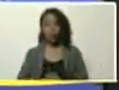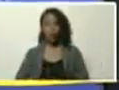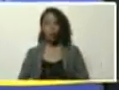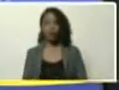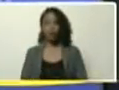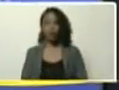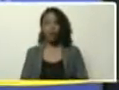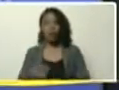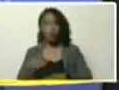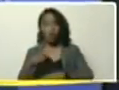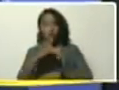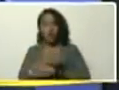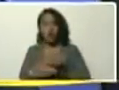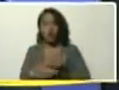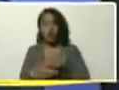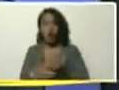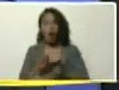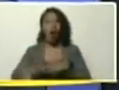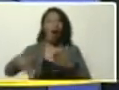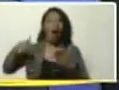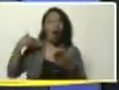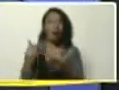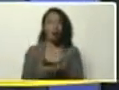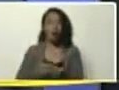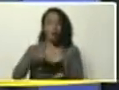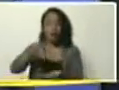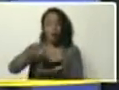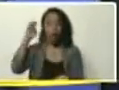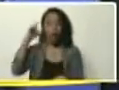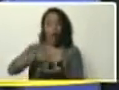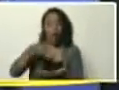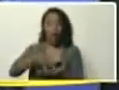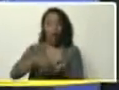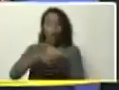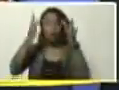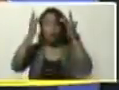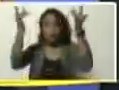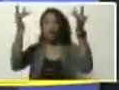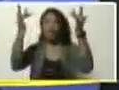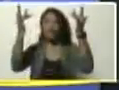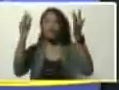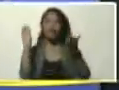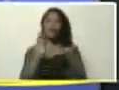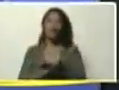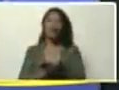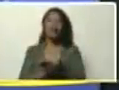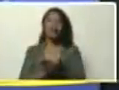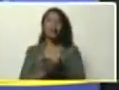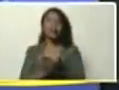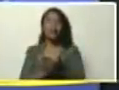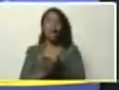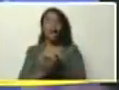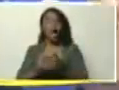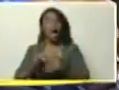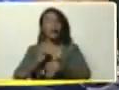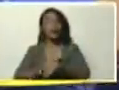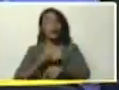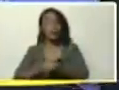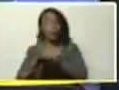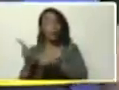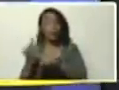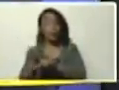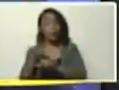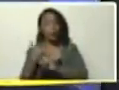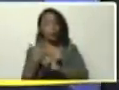Y fuimos a Carabobo con inteligencia aplicada a las circunstancias. Ante un